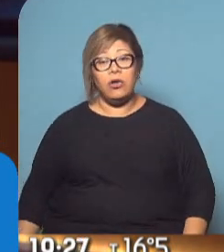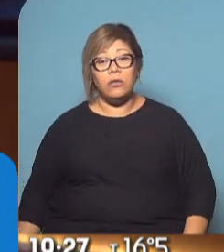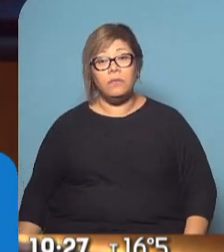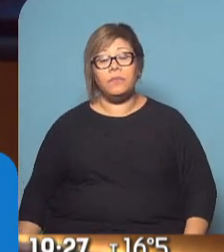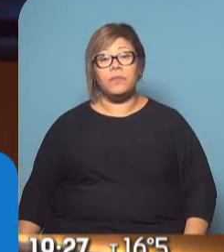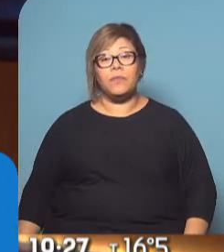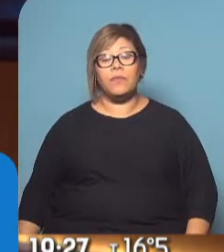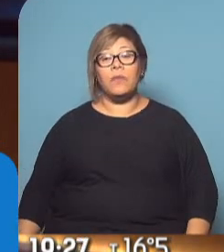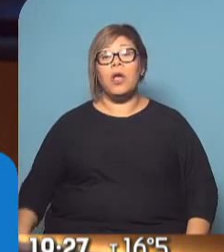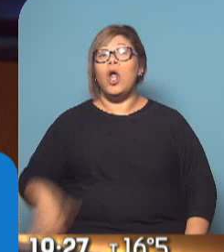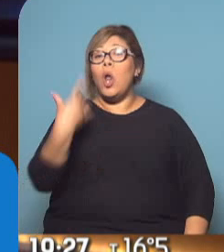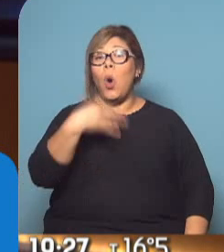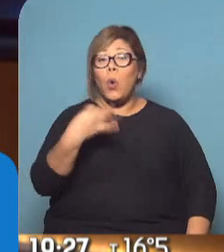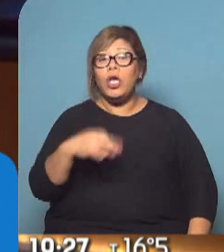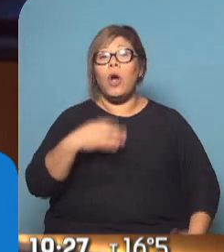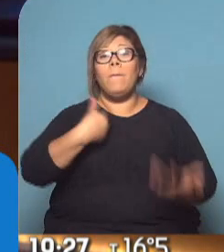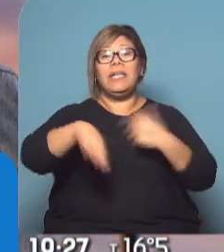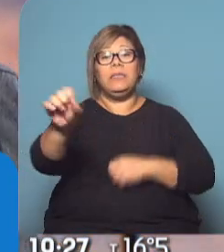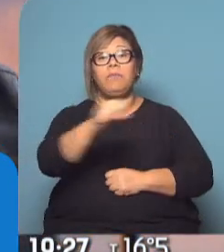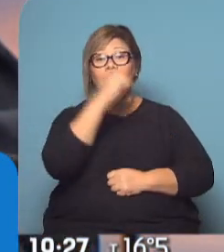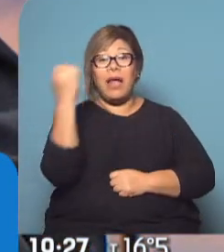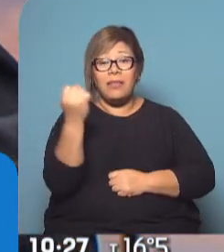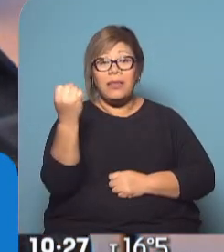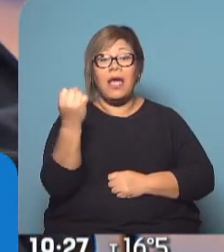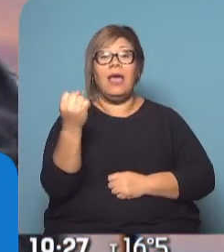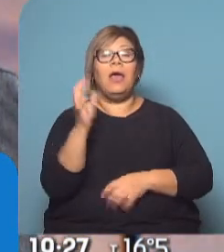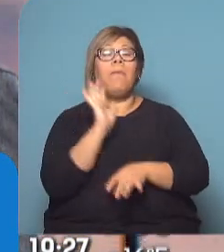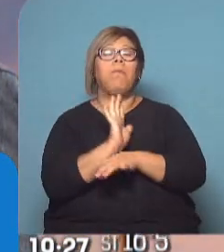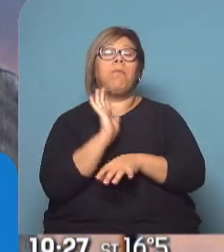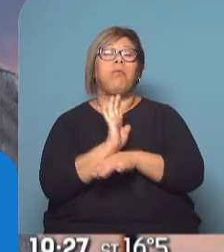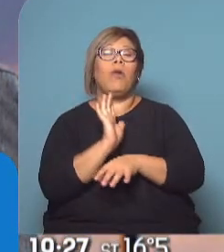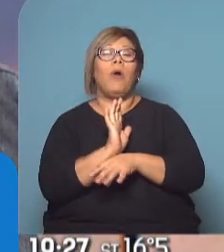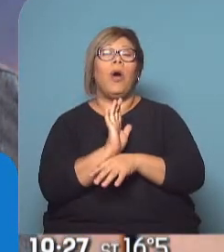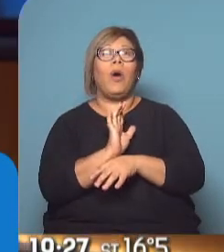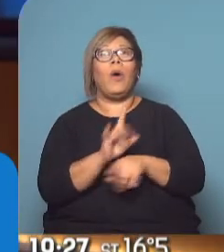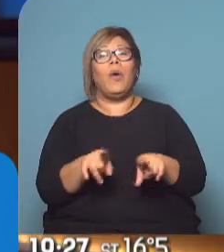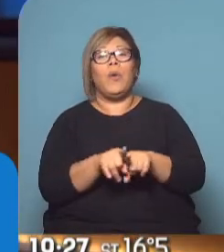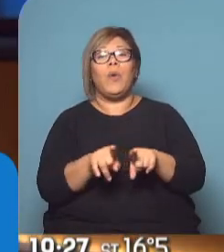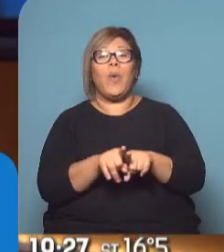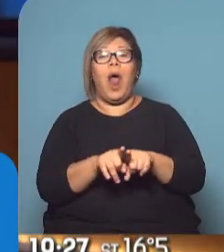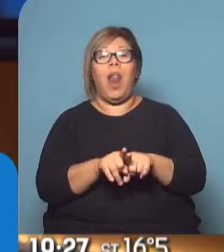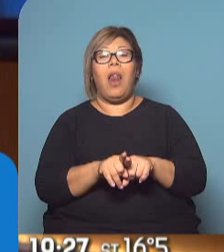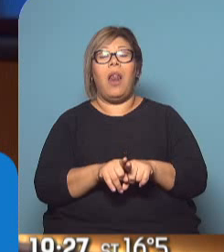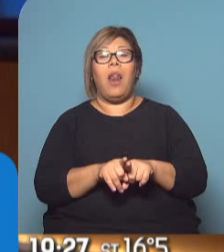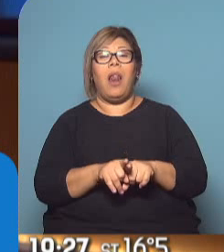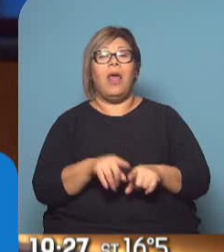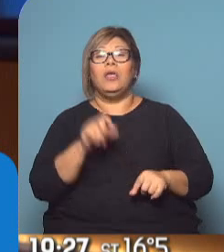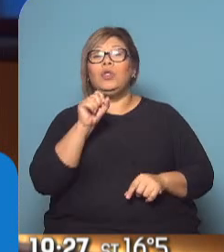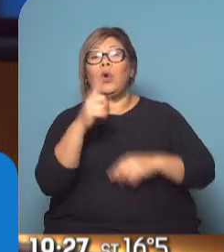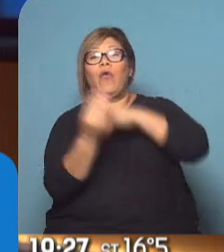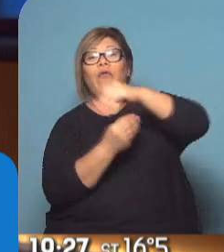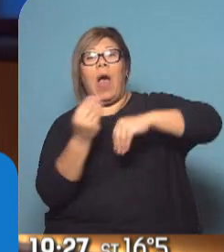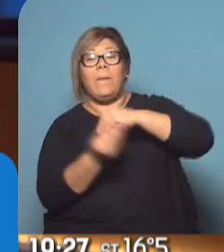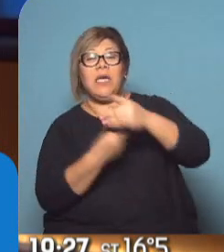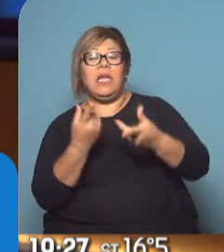único que les importa a las autoridades es mantener los privilegios para seguir manteniendo el poder de ellos de su familia y por